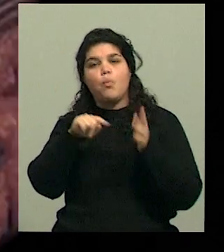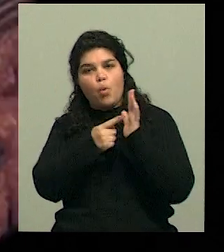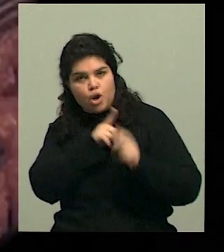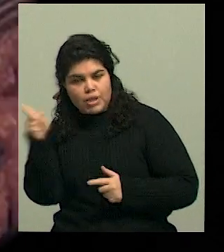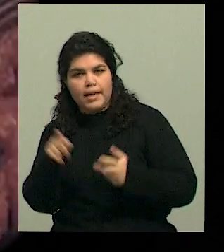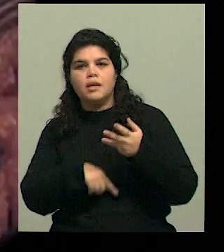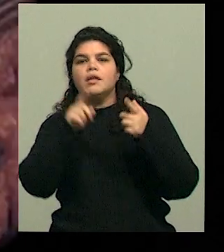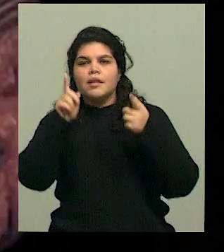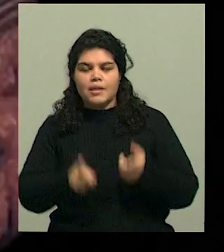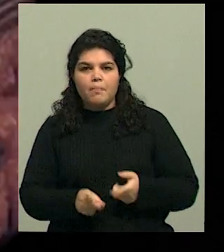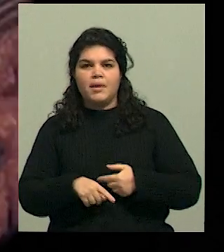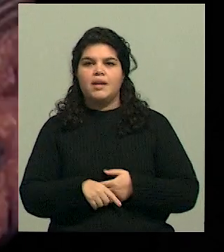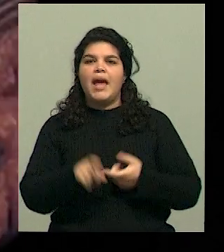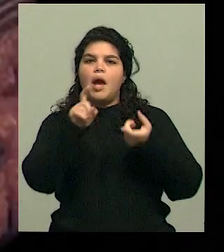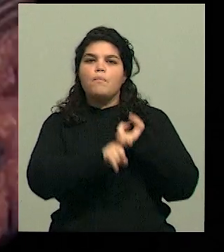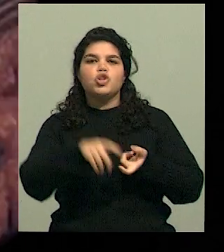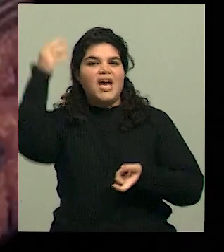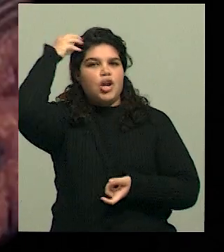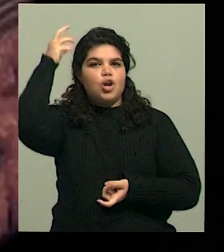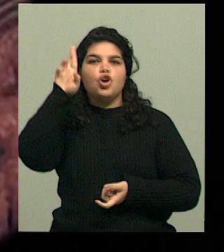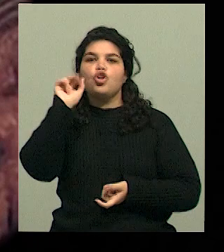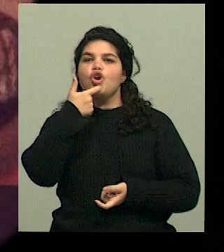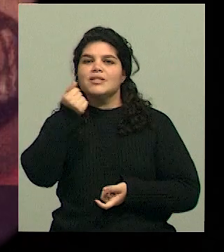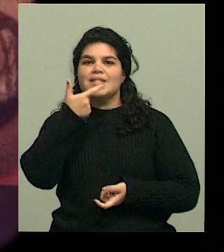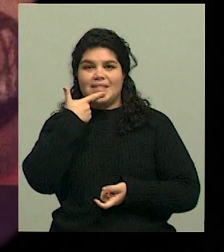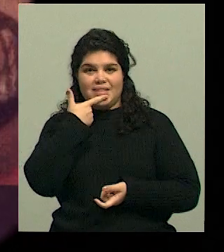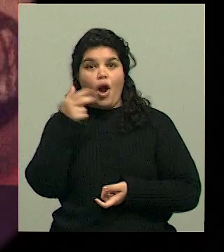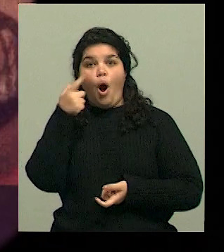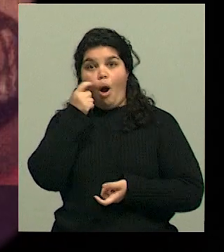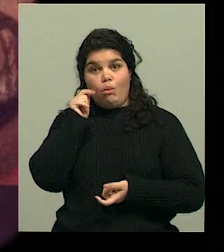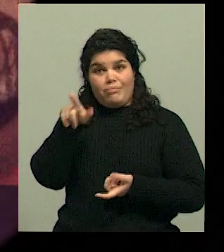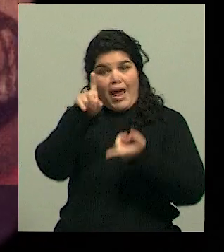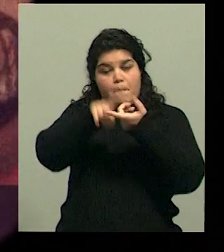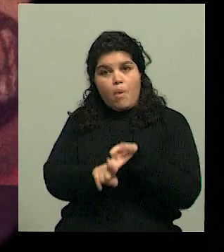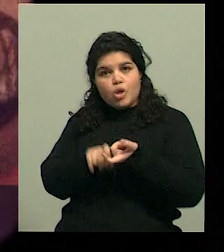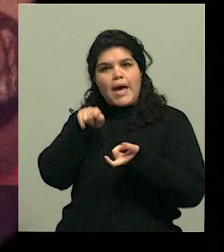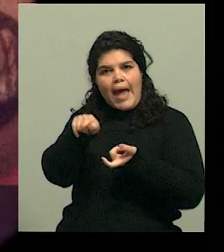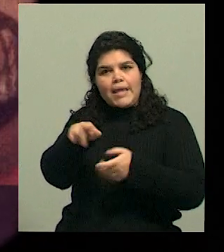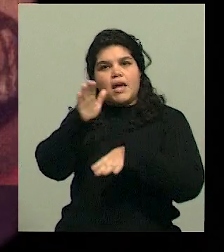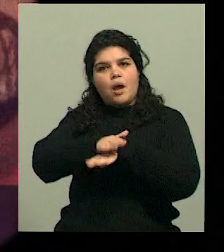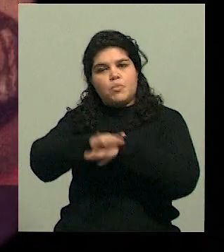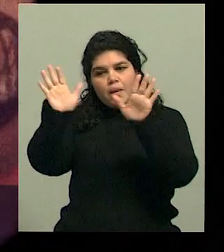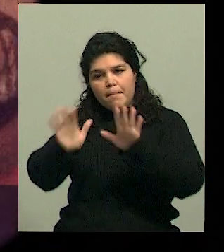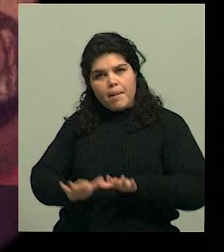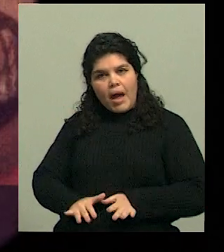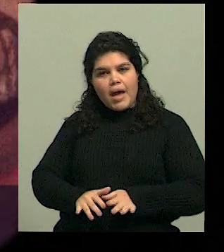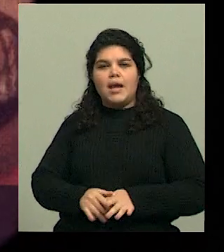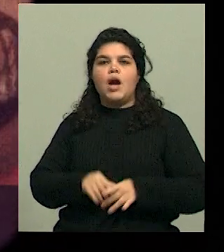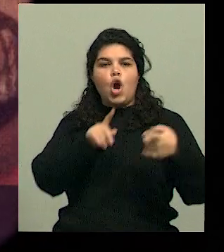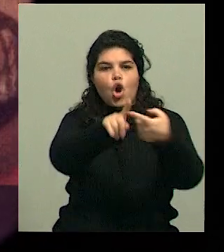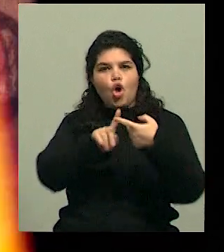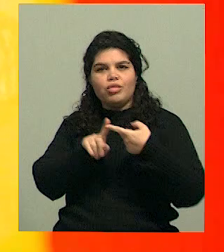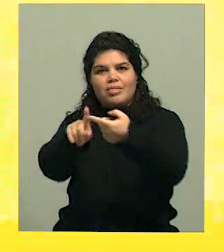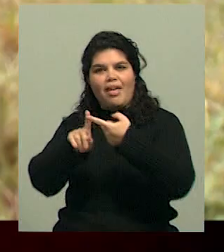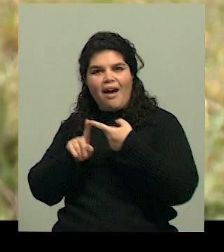de la esposa de Juan Manuel de Rosas, Claro. Encarnación Escurra, que armó toda una red de